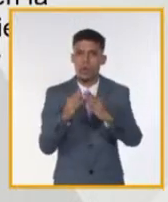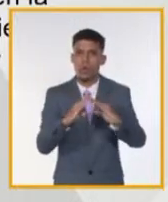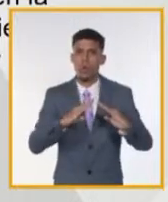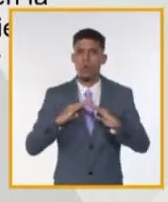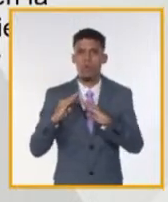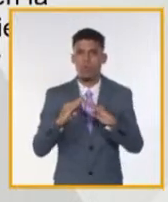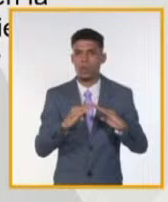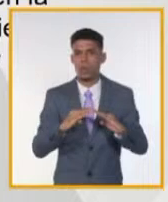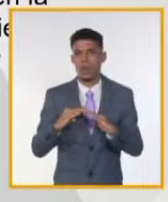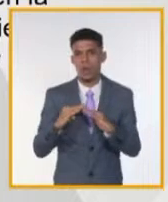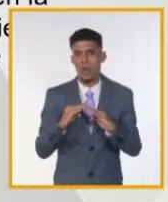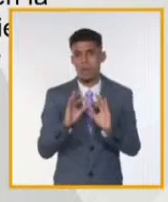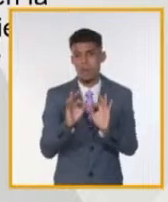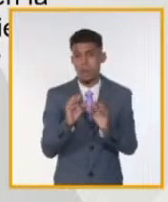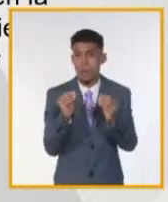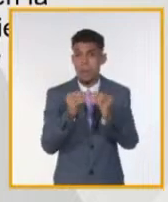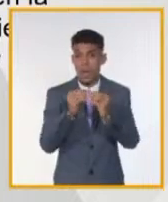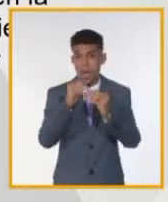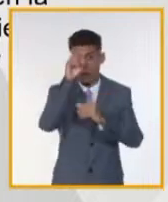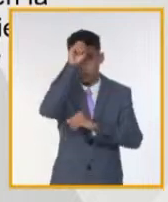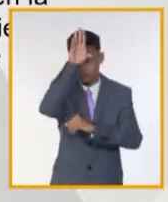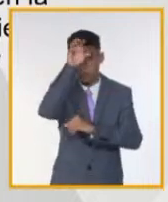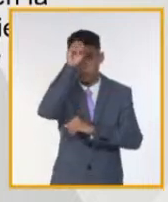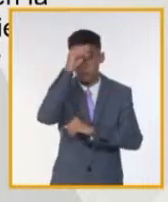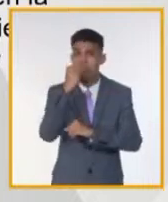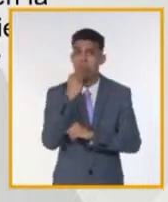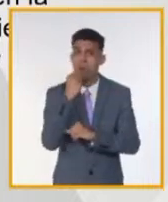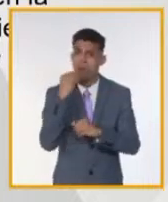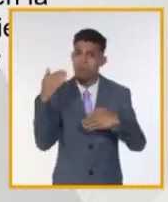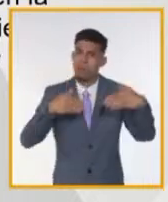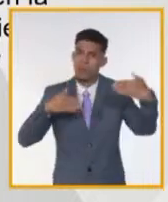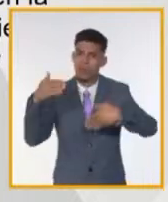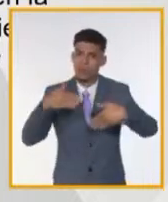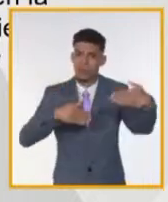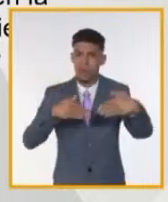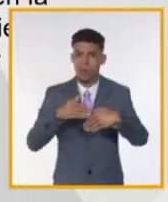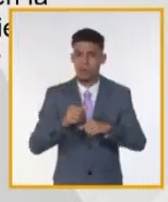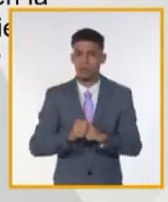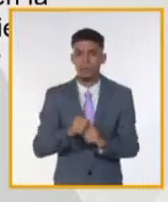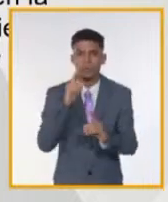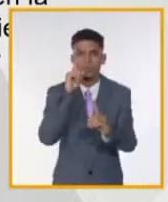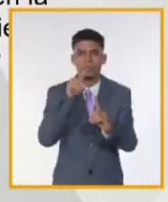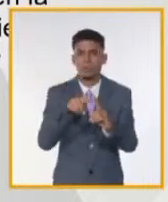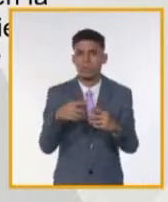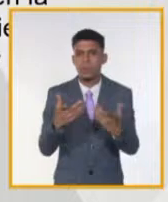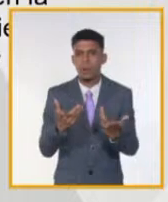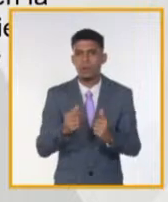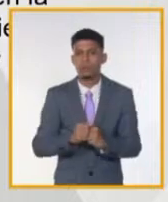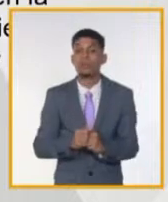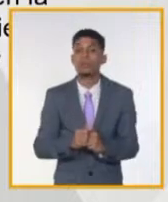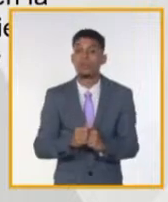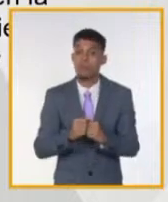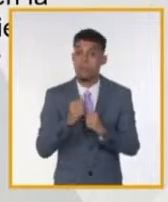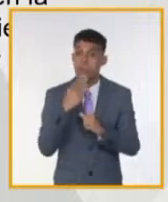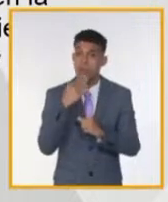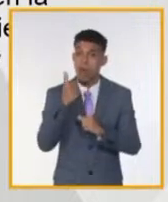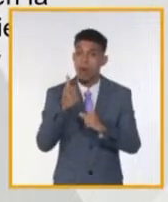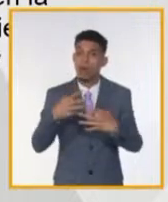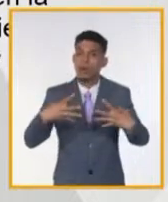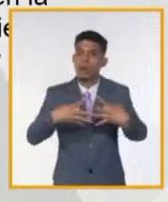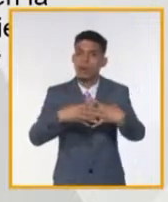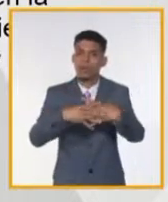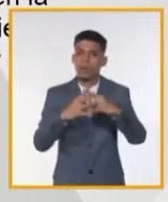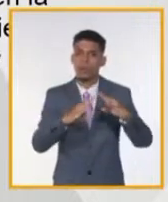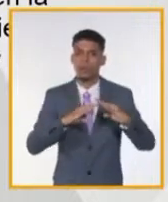sector minero metalúrgico que, bueno, que participen de este evento. ¿Cuáles son sus objetivos? Bueno, fortalecer las relaciones entre la comunidad